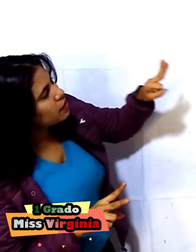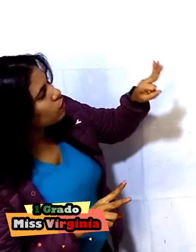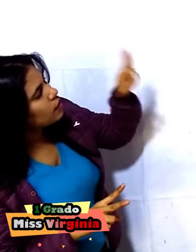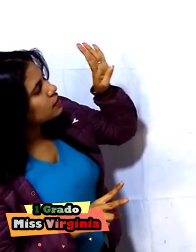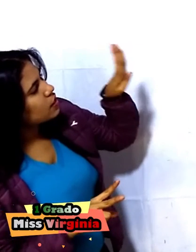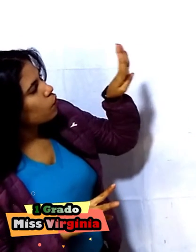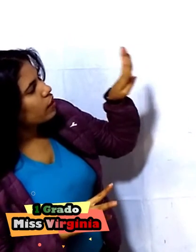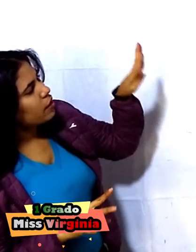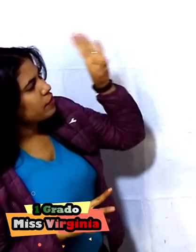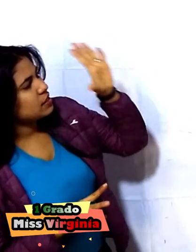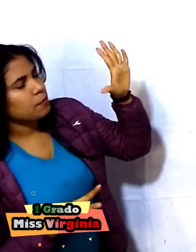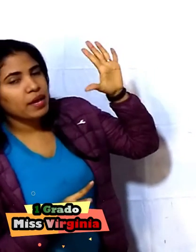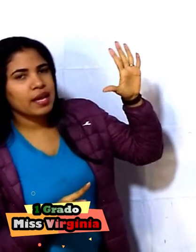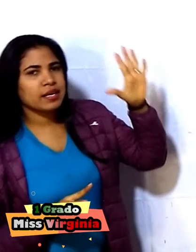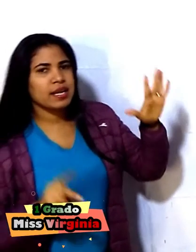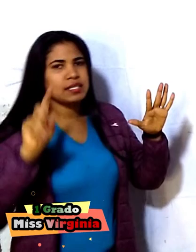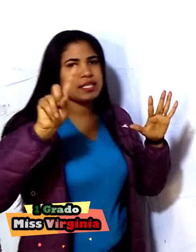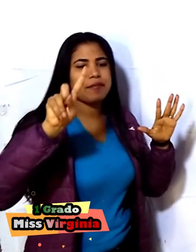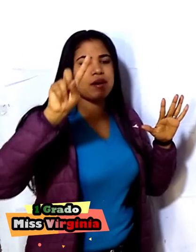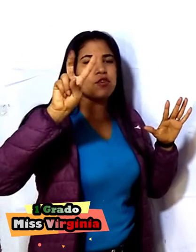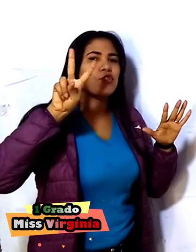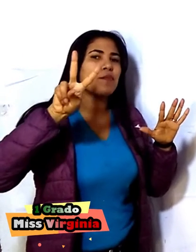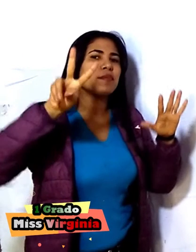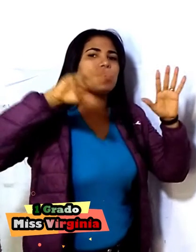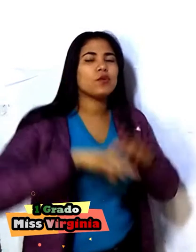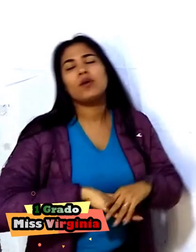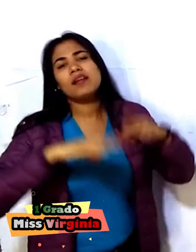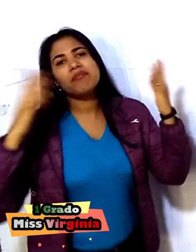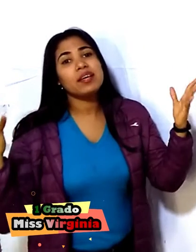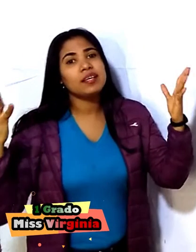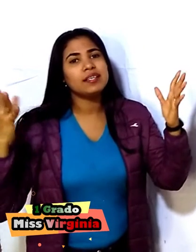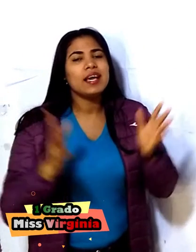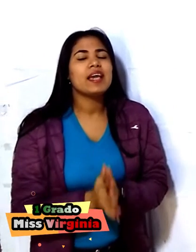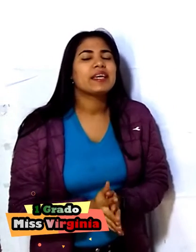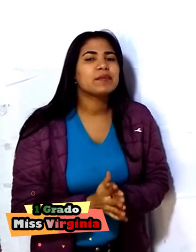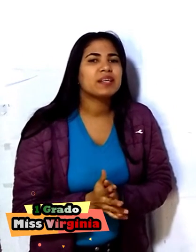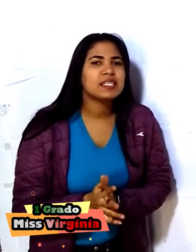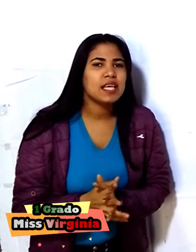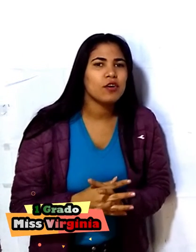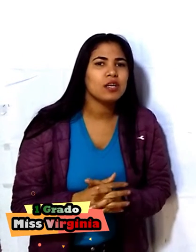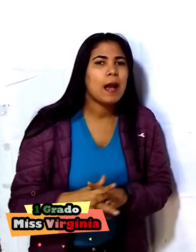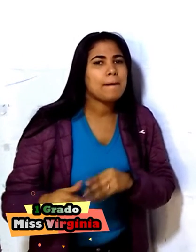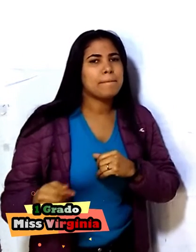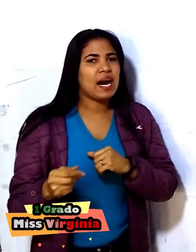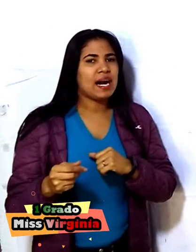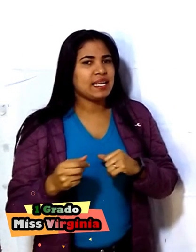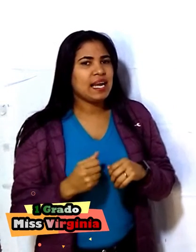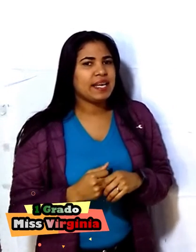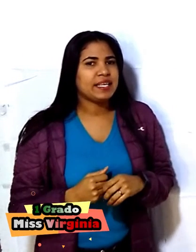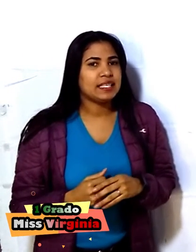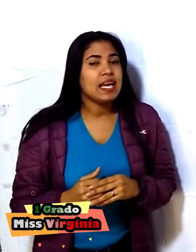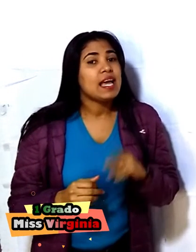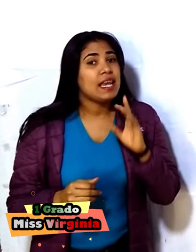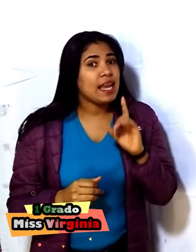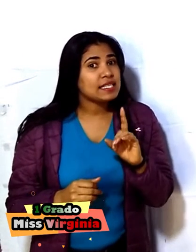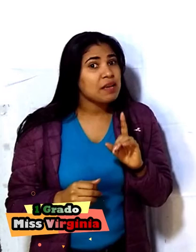martes, miércoles y jueves, viernes, sábado y domingo al fin, que parece un